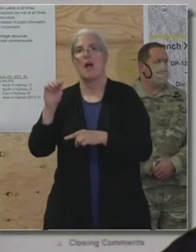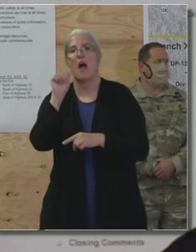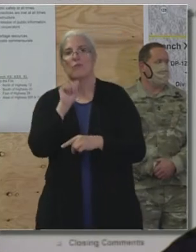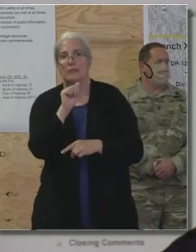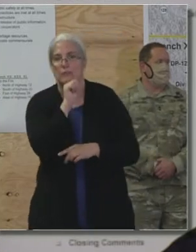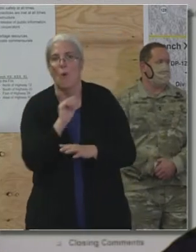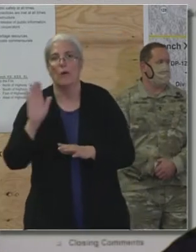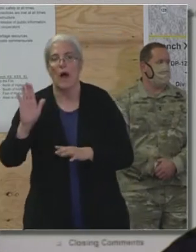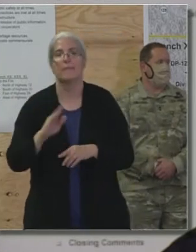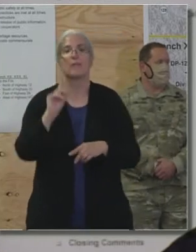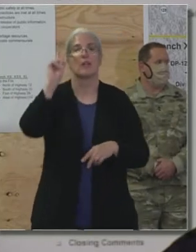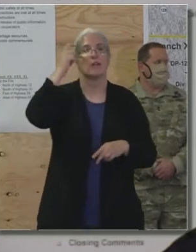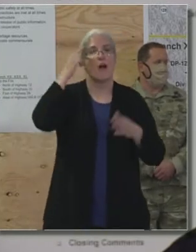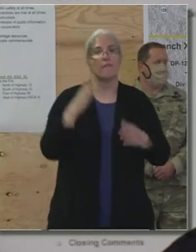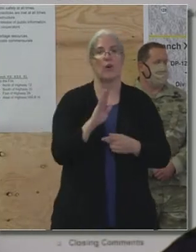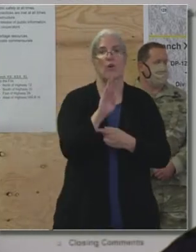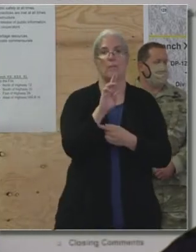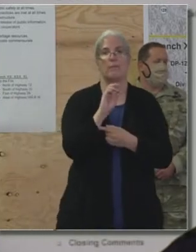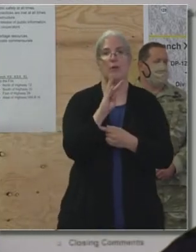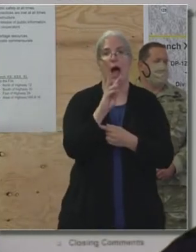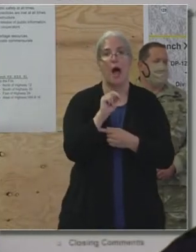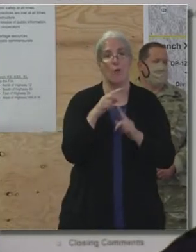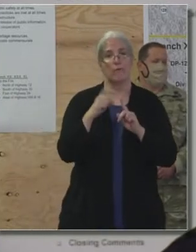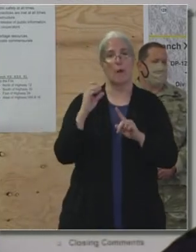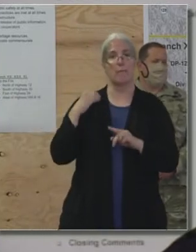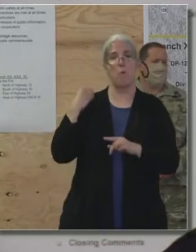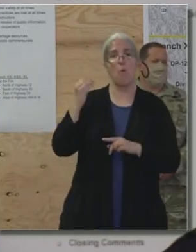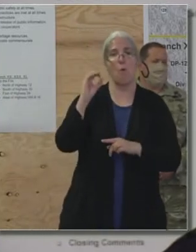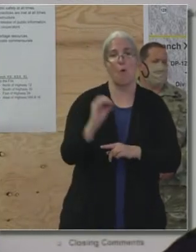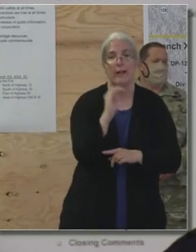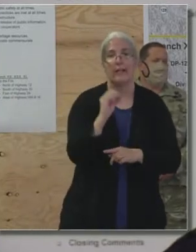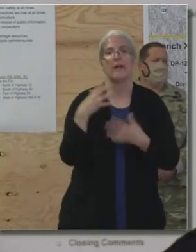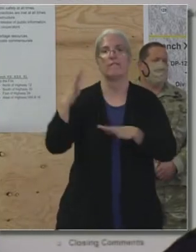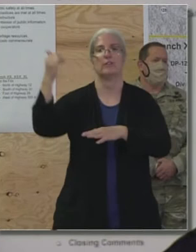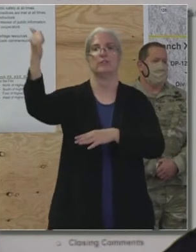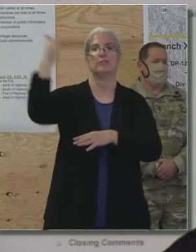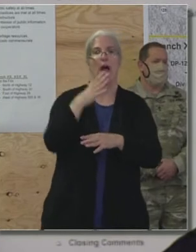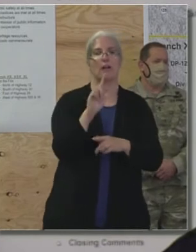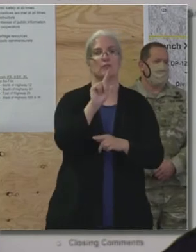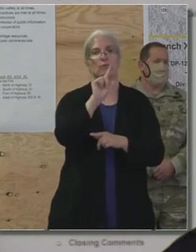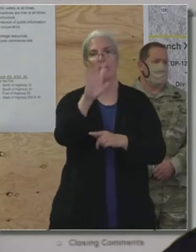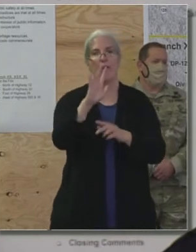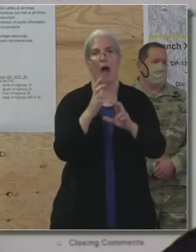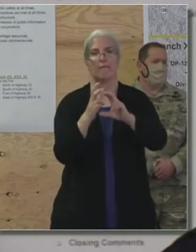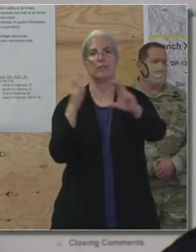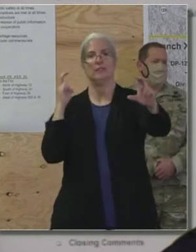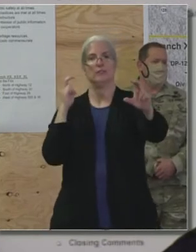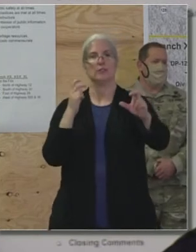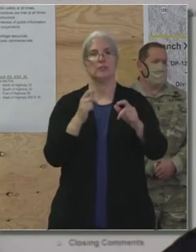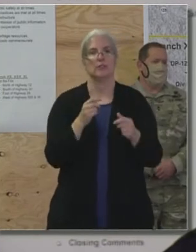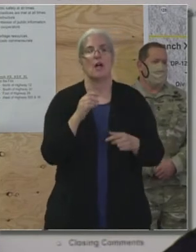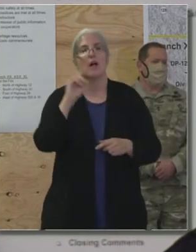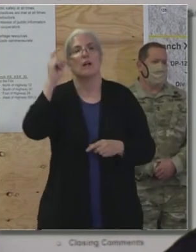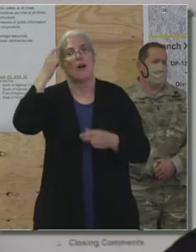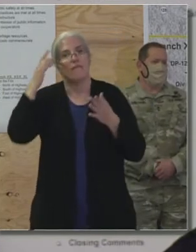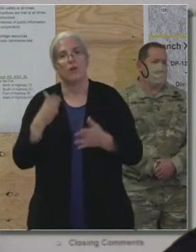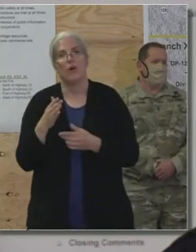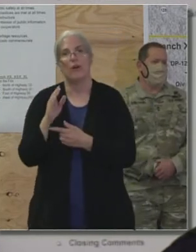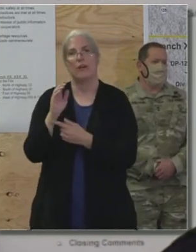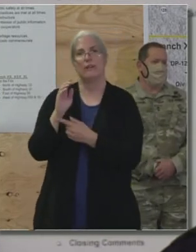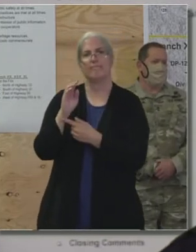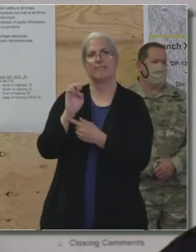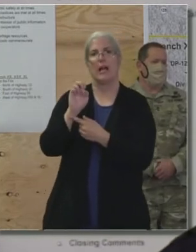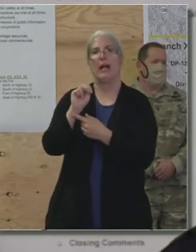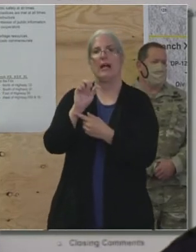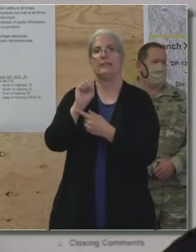al gobernador brown de oregón por enviar 25 equipos de bomberos a algunas áreas del estado de washington por